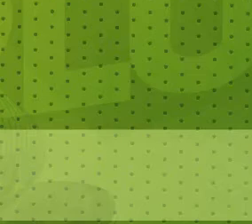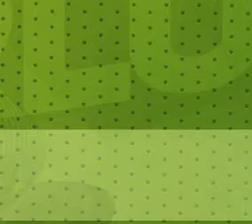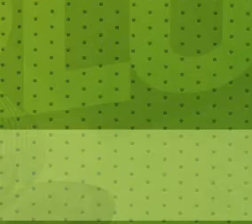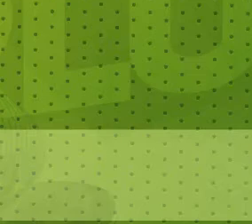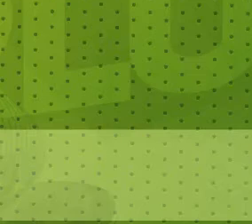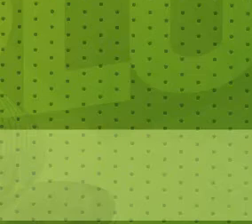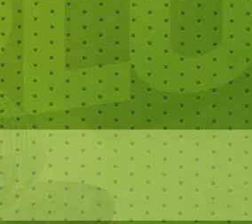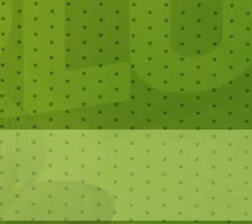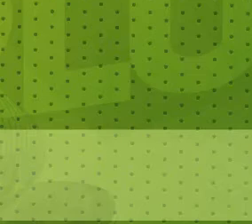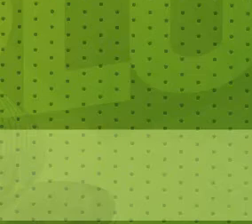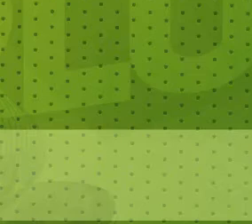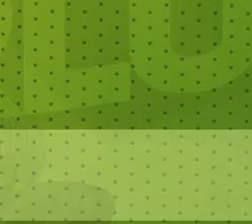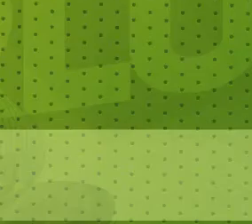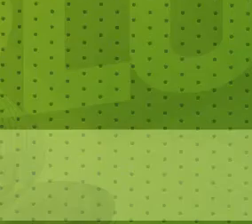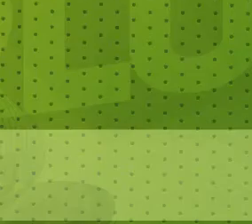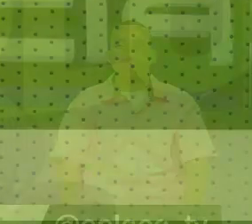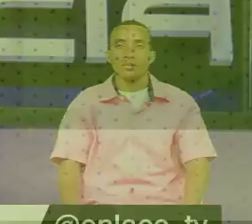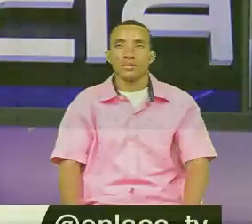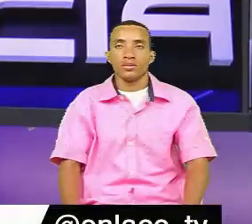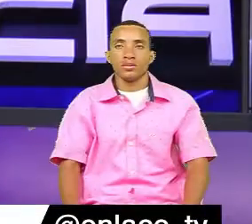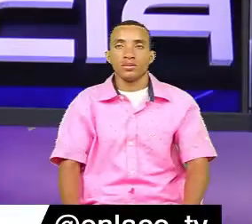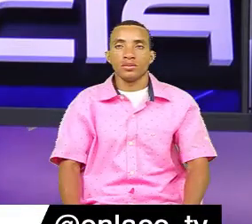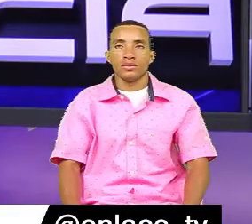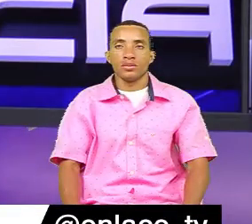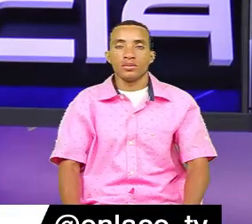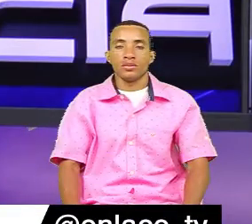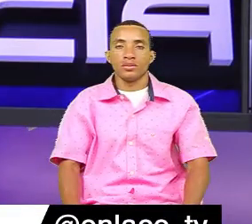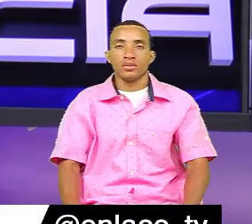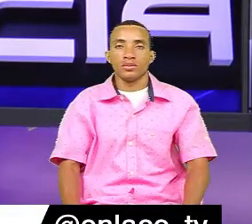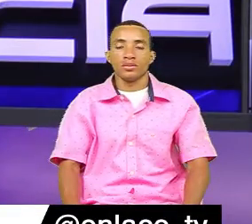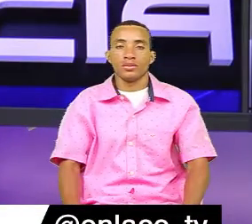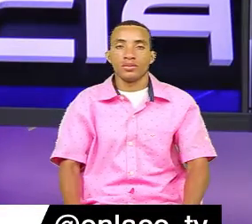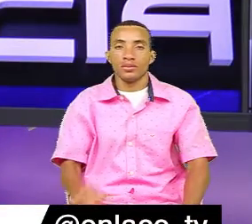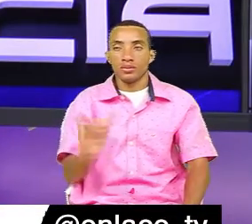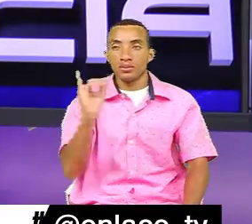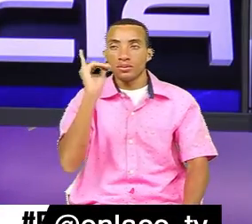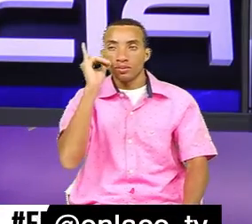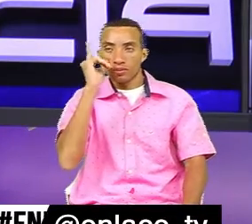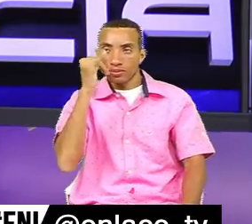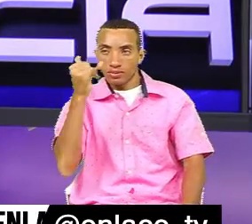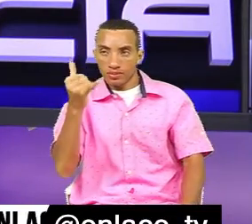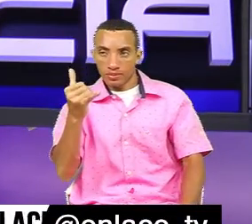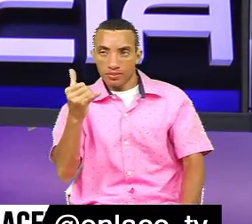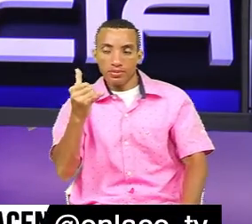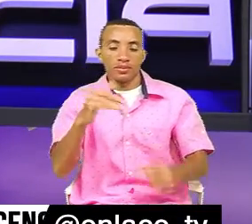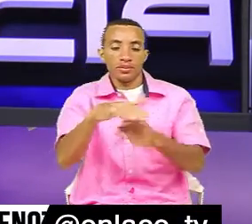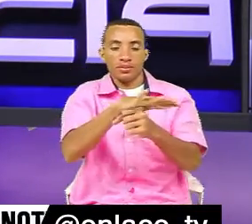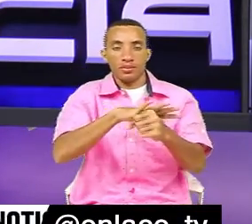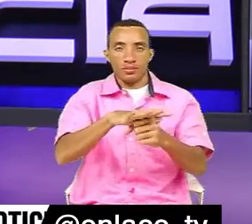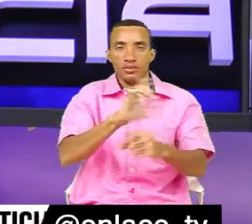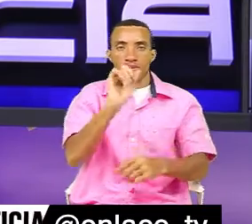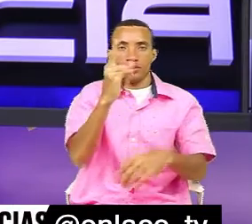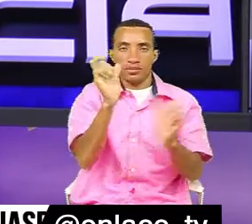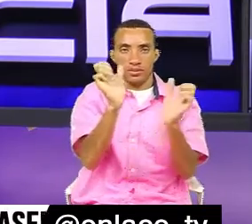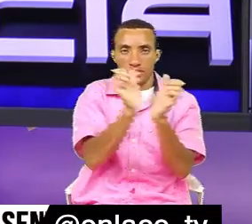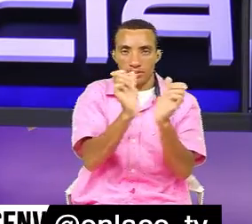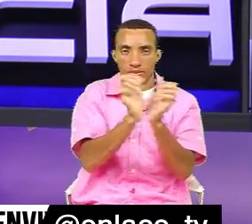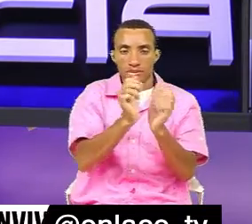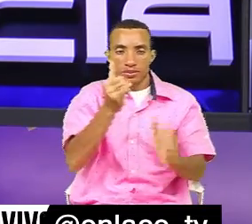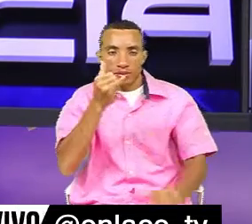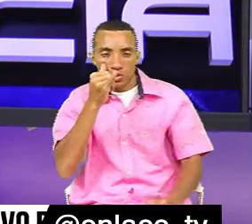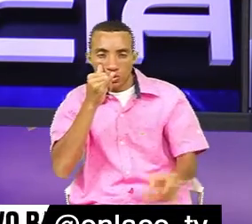622-4724, Instituto Antonio Nariño. En cámaras de seguridad de un sector del barrio el 1 de mayo quedaron grabados los momentos en